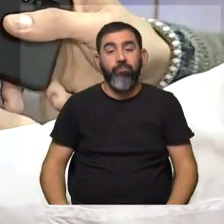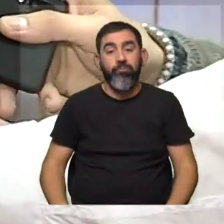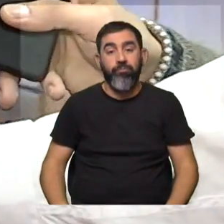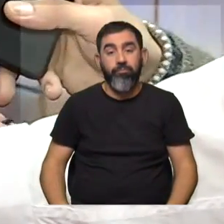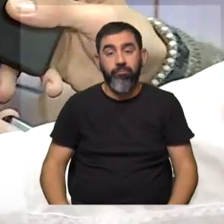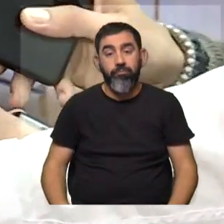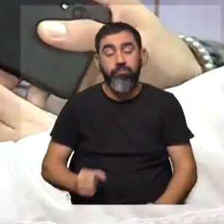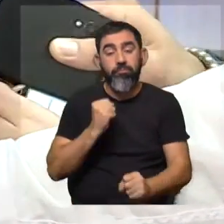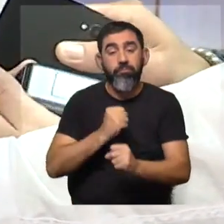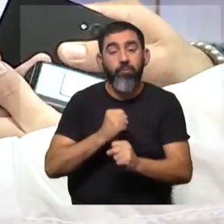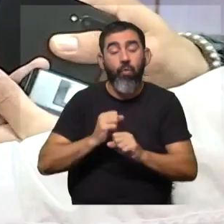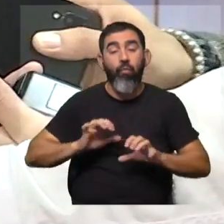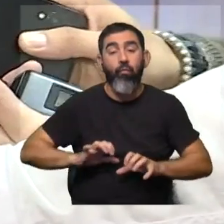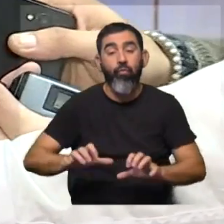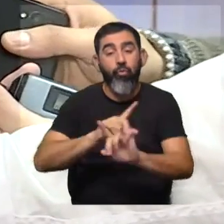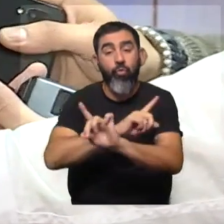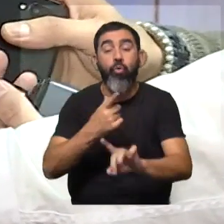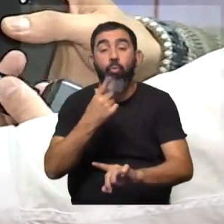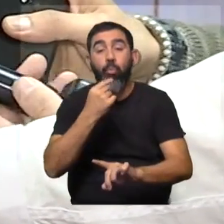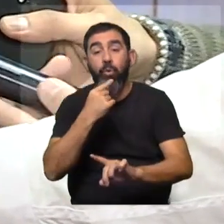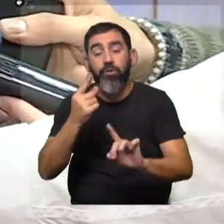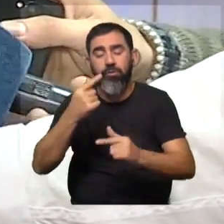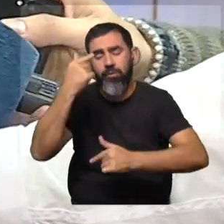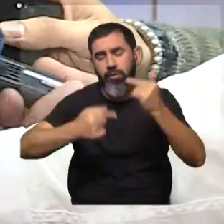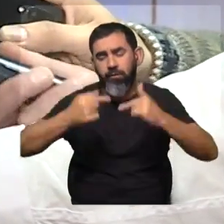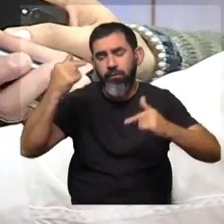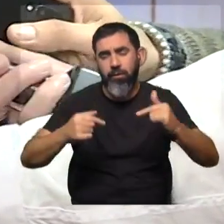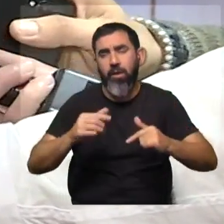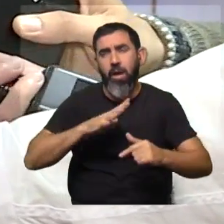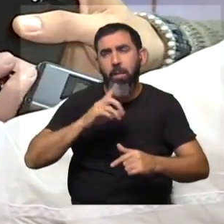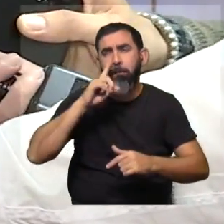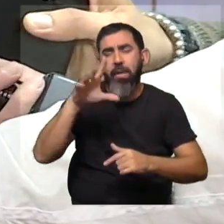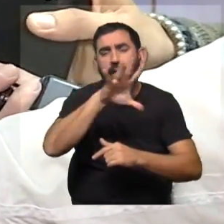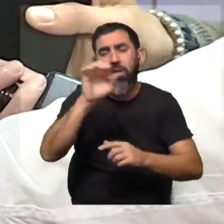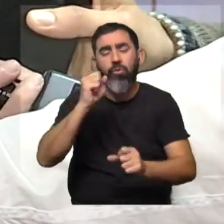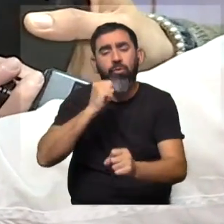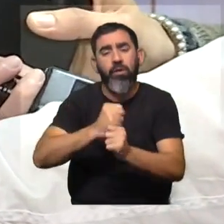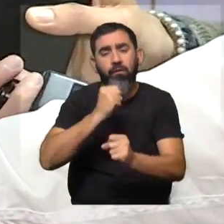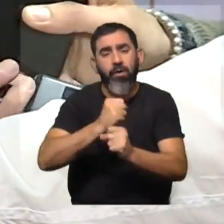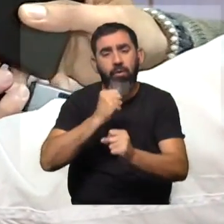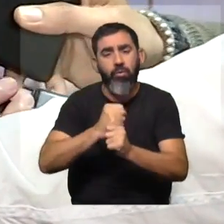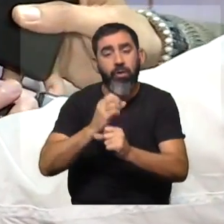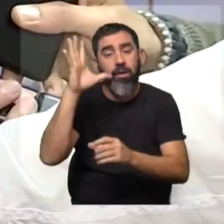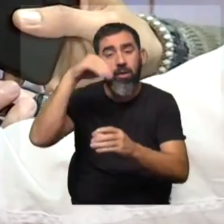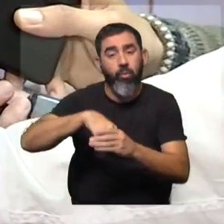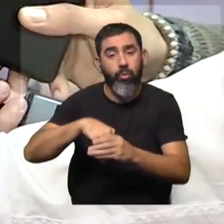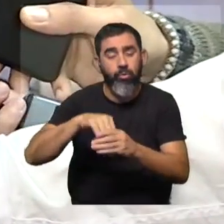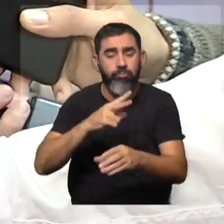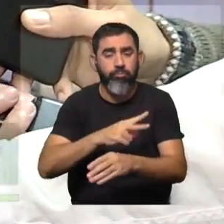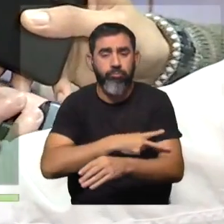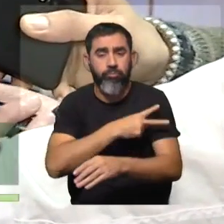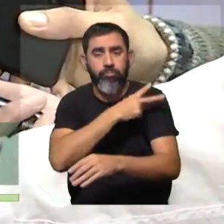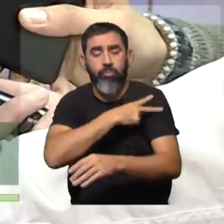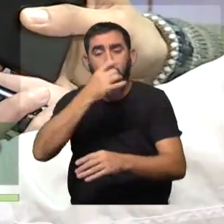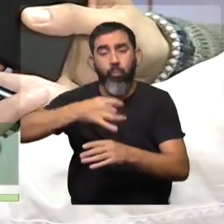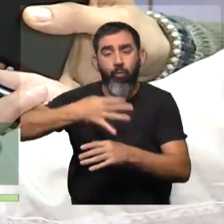la tarea de los funcionarios civiles es diversas nosotros seguimos Este somos alrededor de mil quinientos trabajadores incluyendo todos los escalafones Los